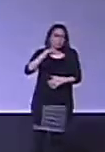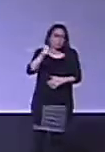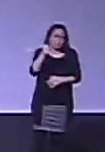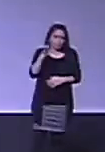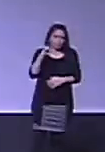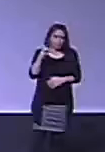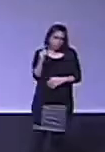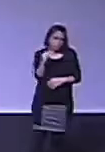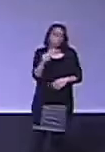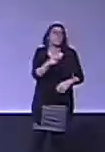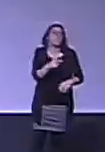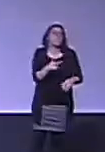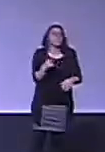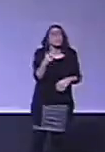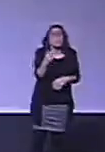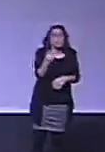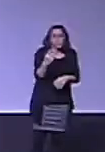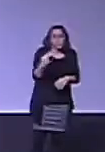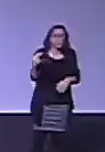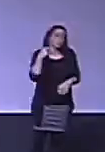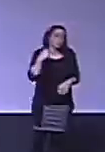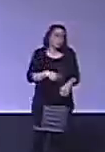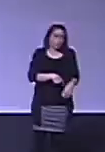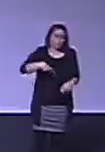foral de Cultura y Deportes.